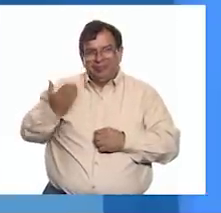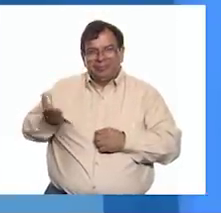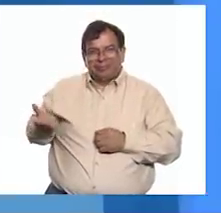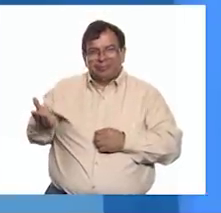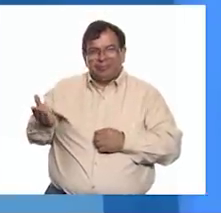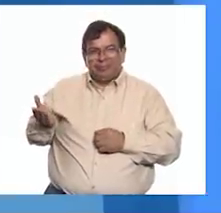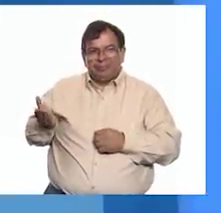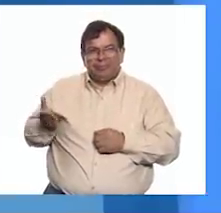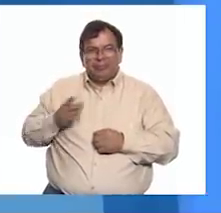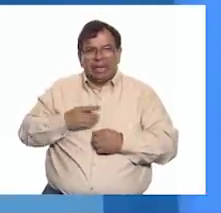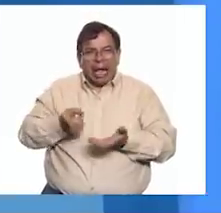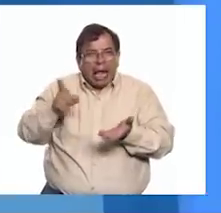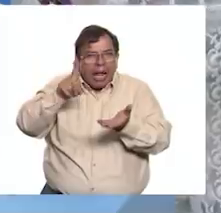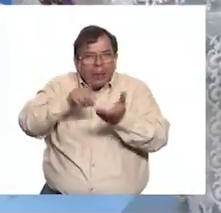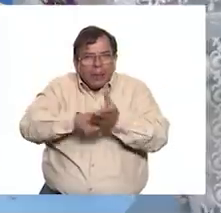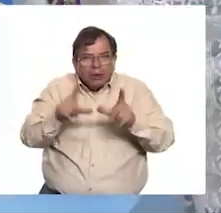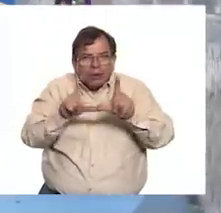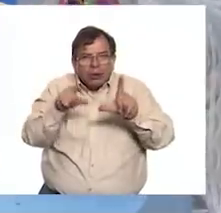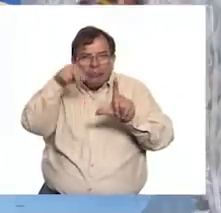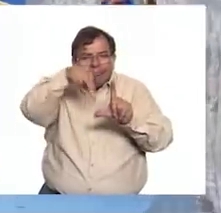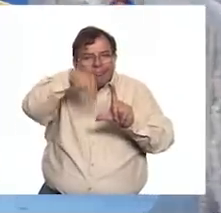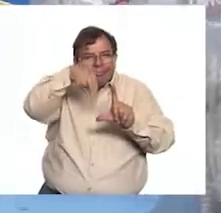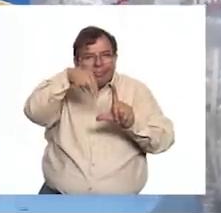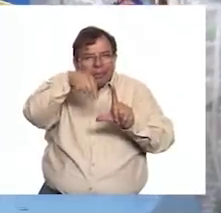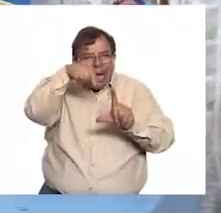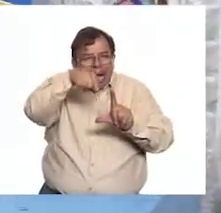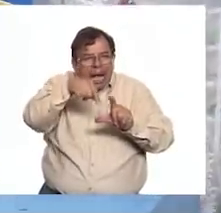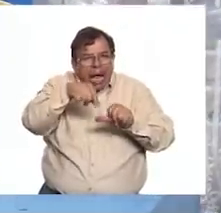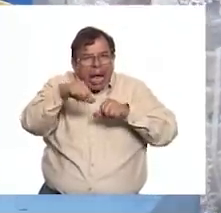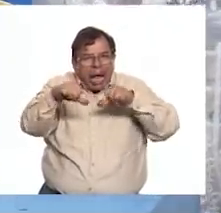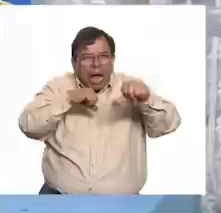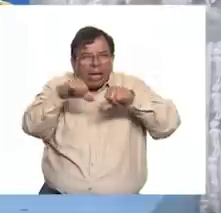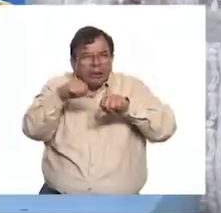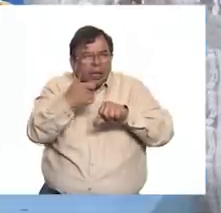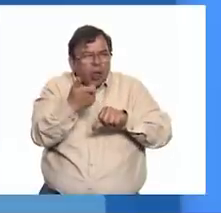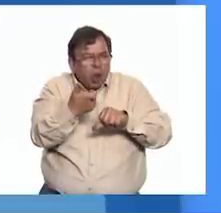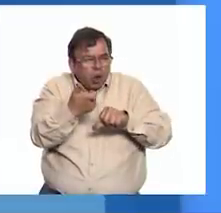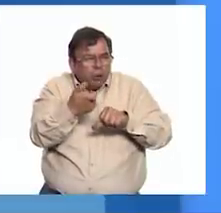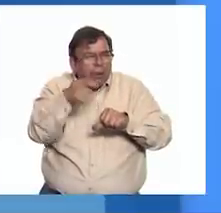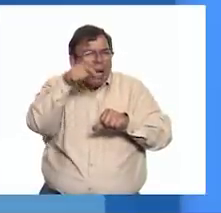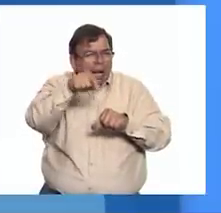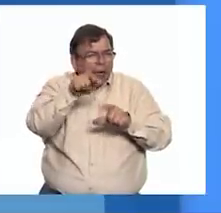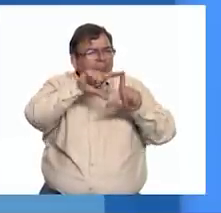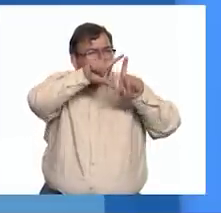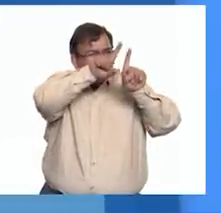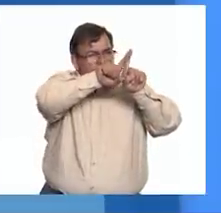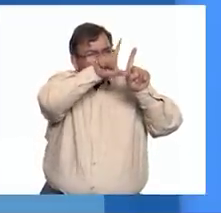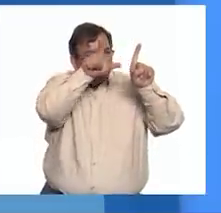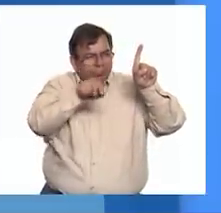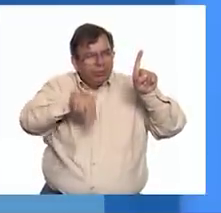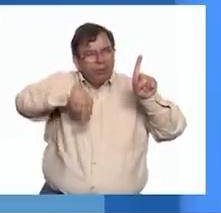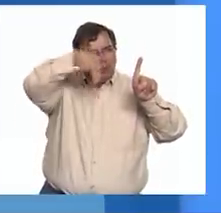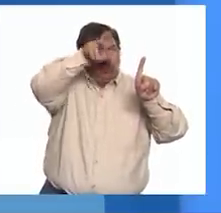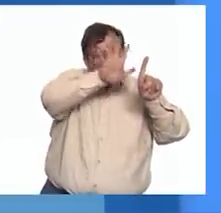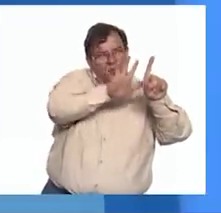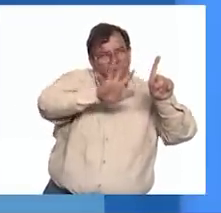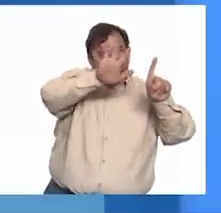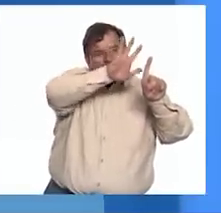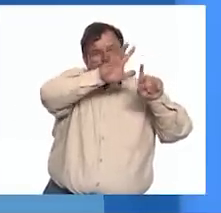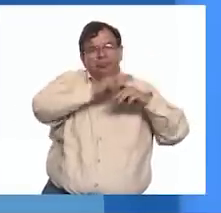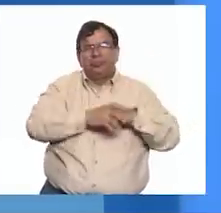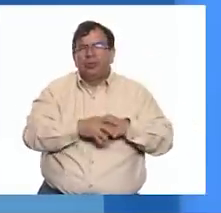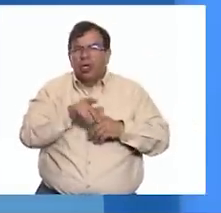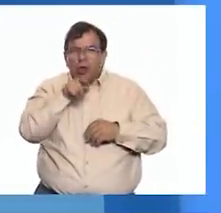contiene una serie de tarjetas con las principales actividades económicas de la región noroeste. Lo